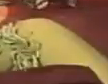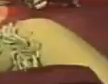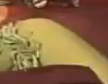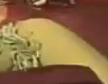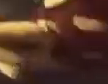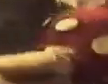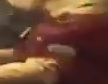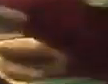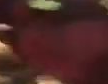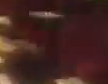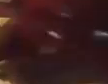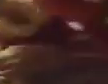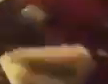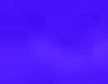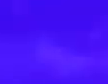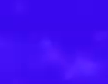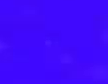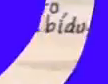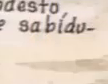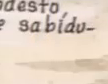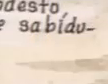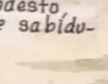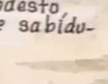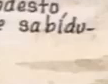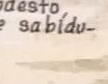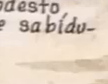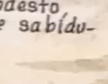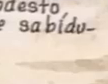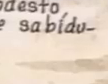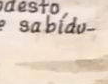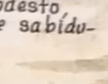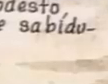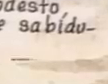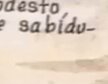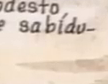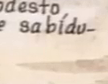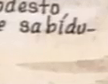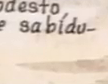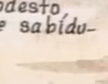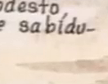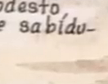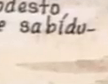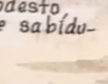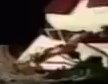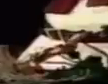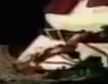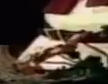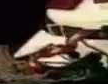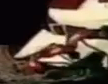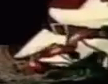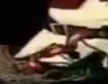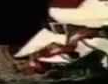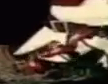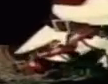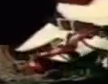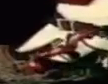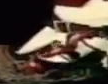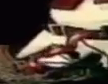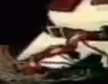Este hombre tiene ponche. O a abrir el pozo y no corte ni abra,